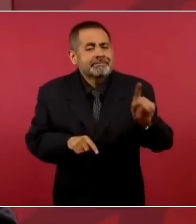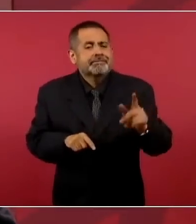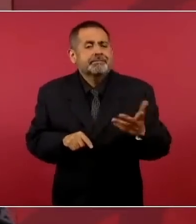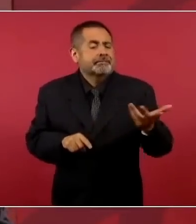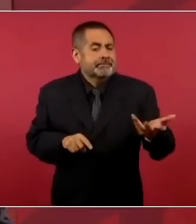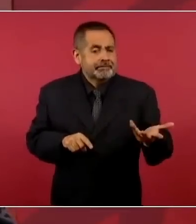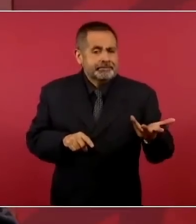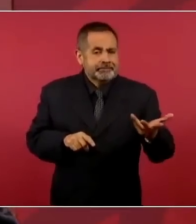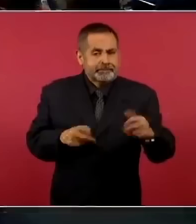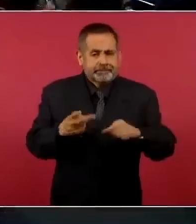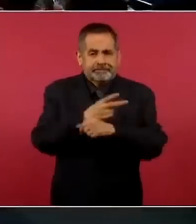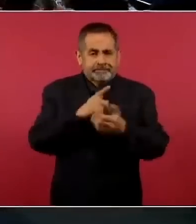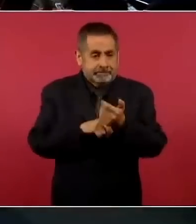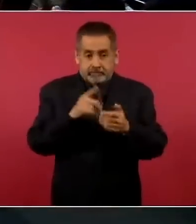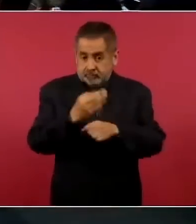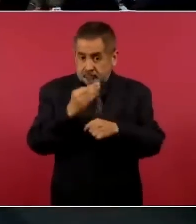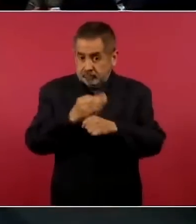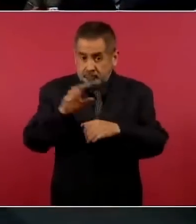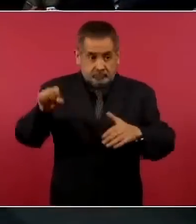por lo que está preso